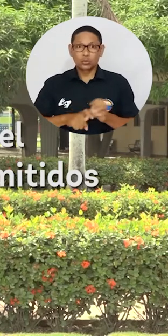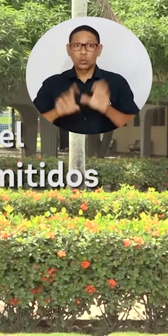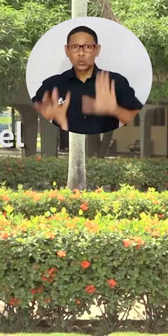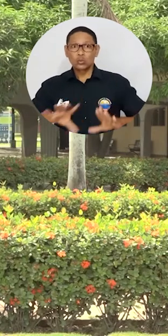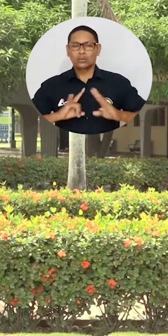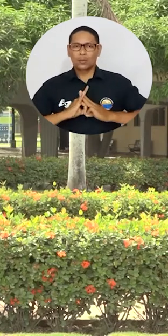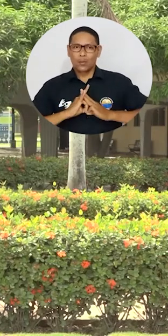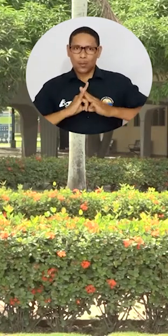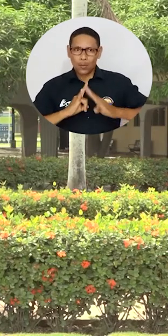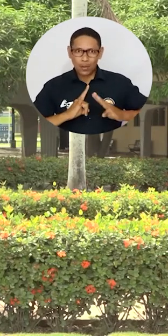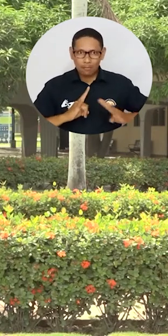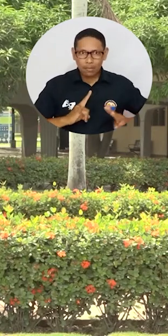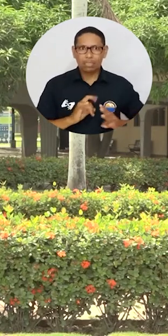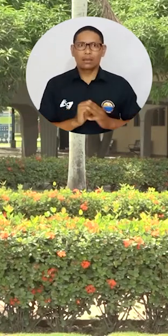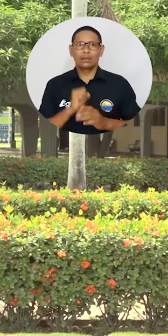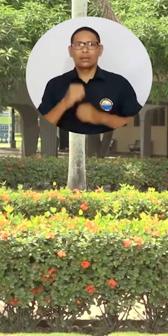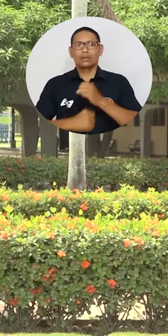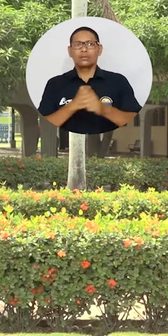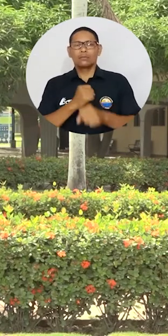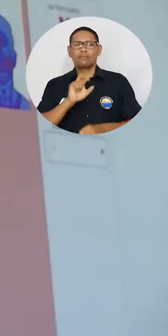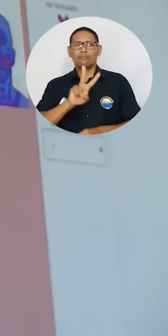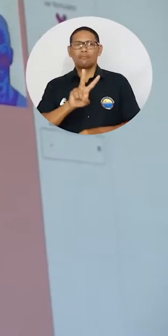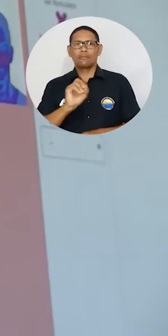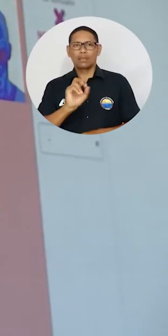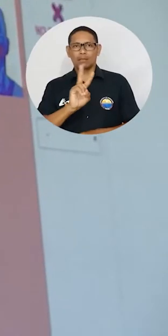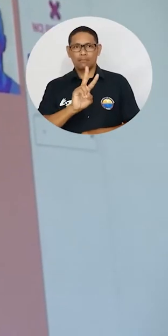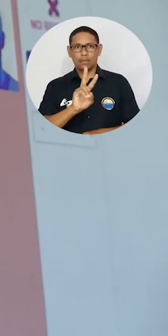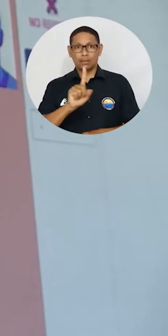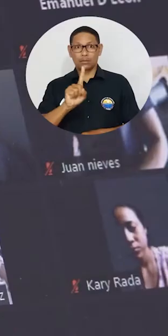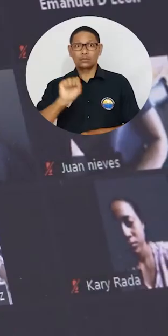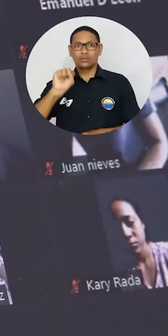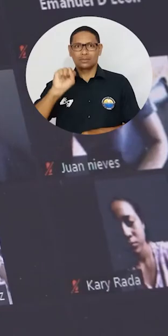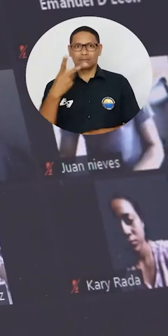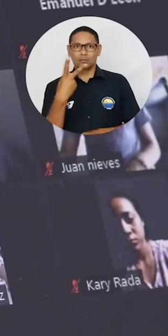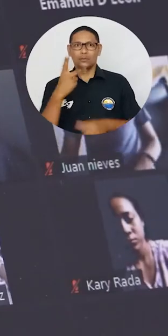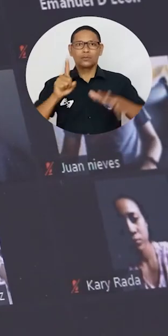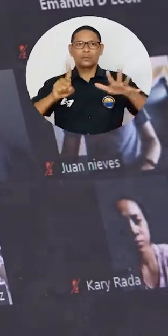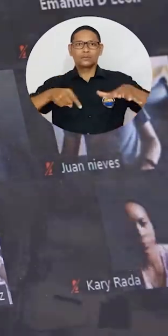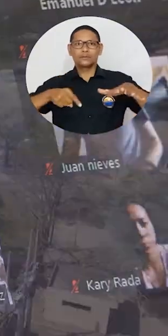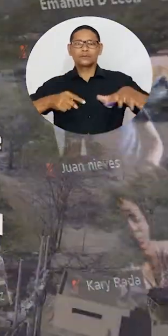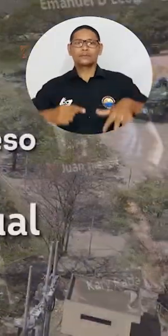presencial de la Universidad Magdalena en el periodo 2021-2.